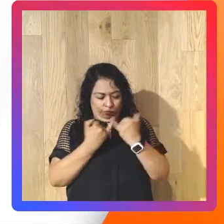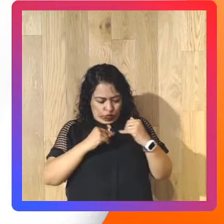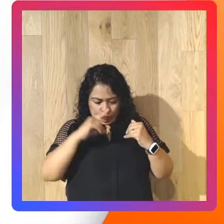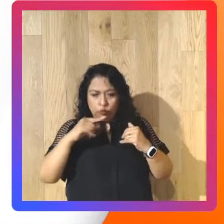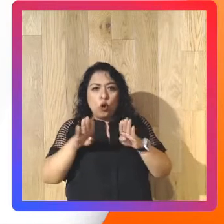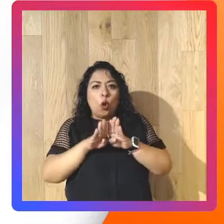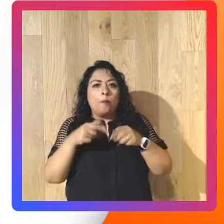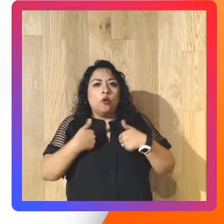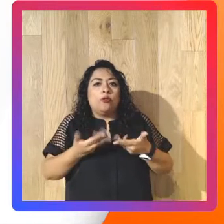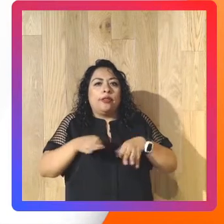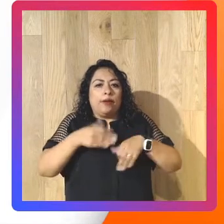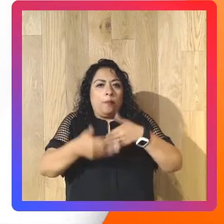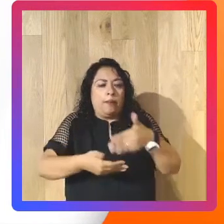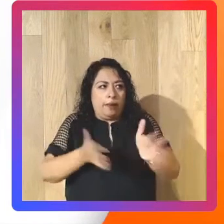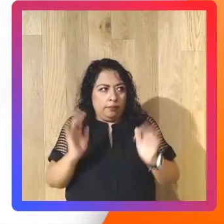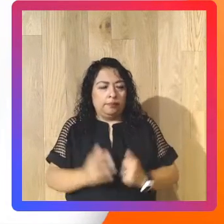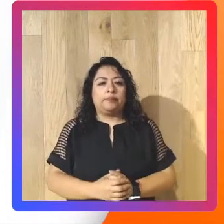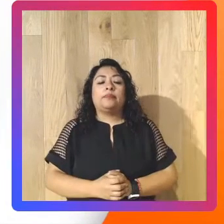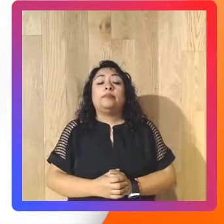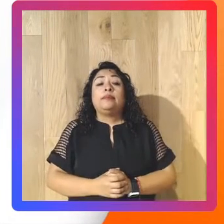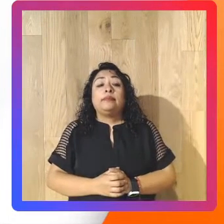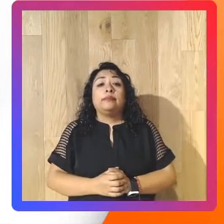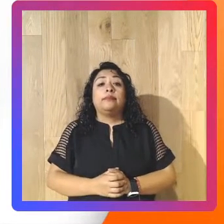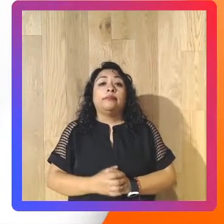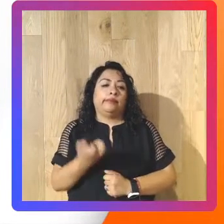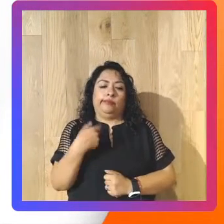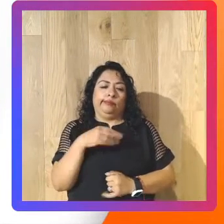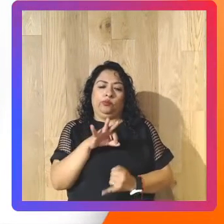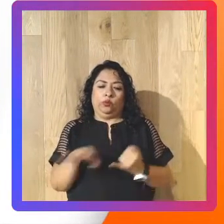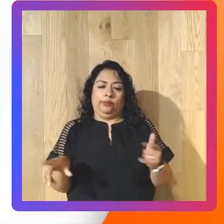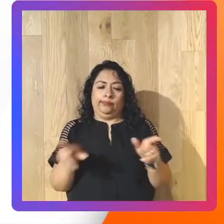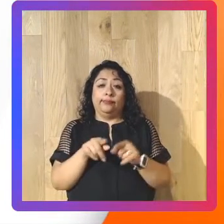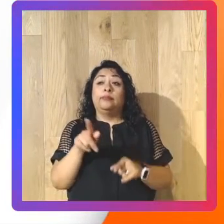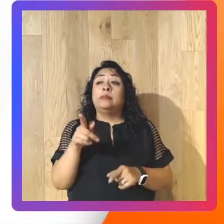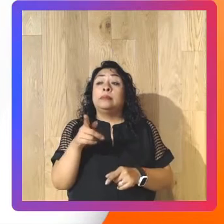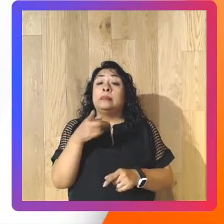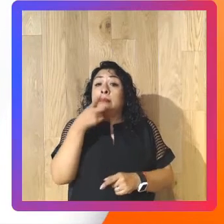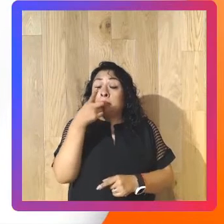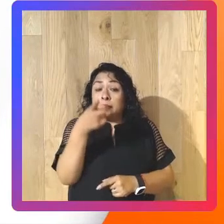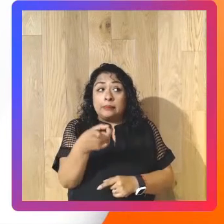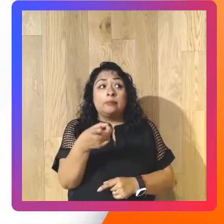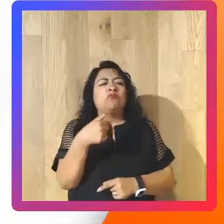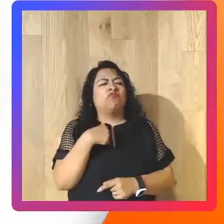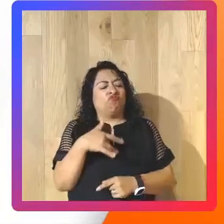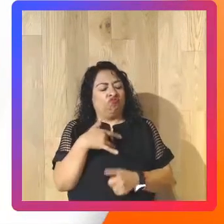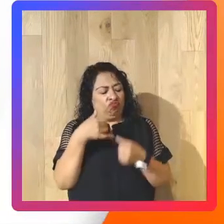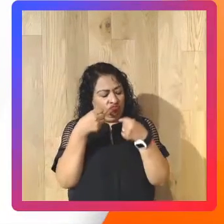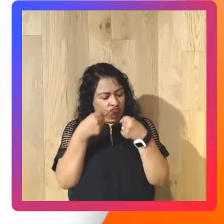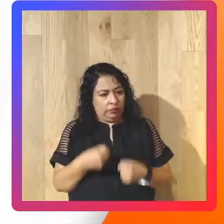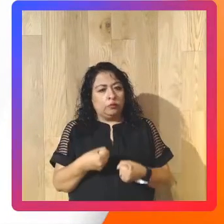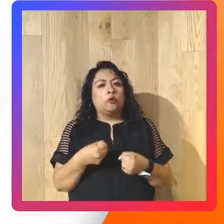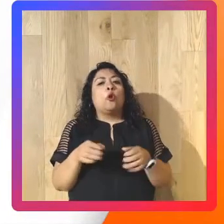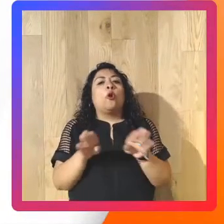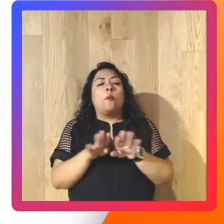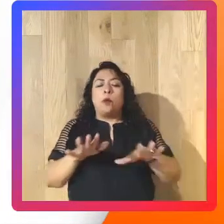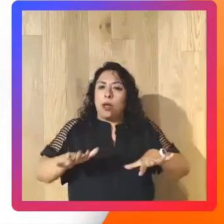lo hacemos. Yo con esto termino diciéndoles que estoy convencido de que la única forma